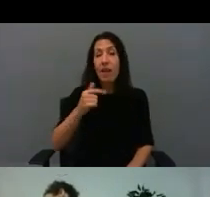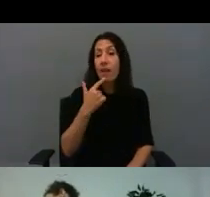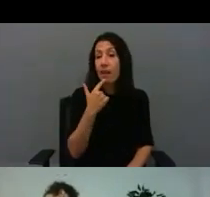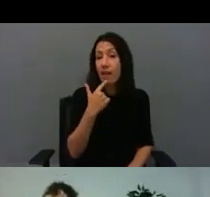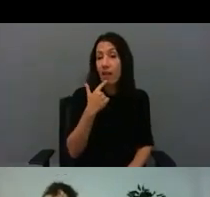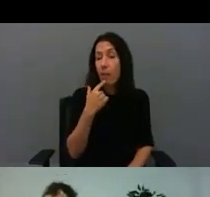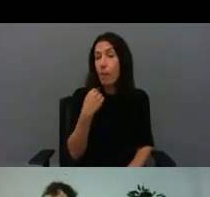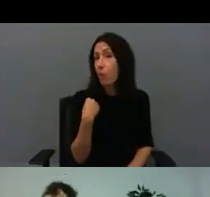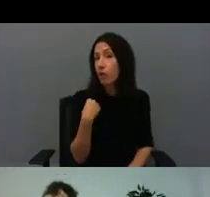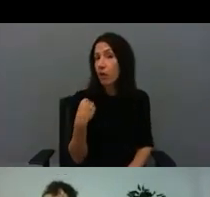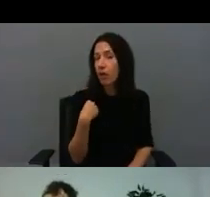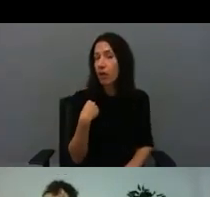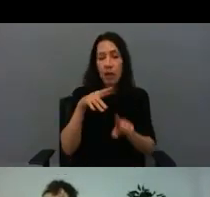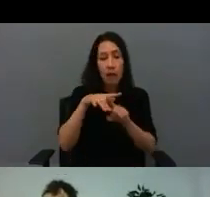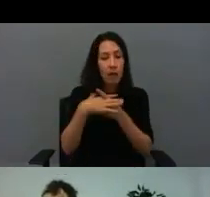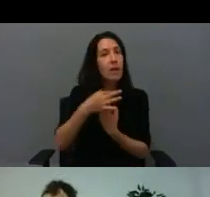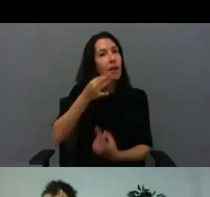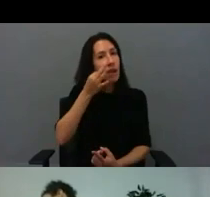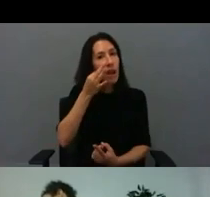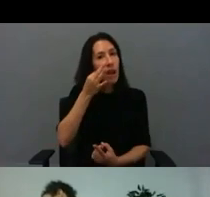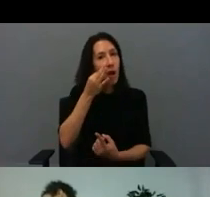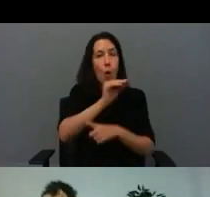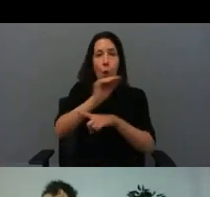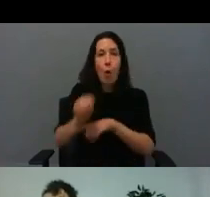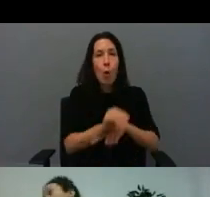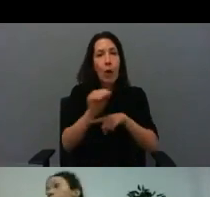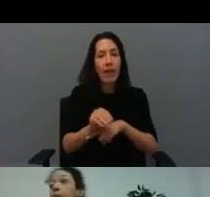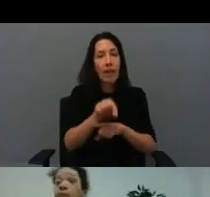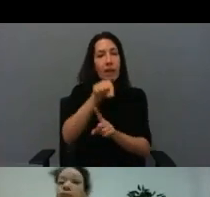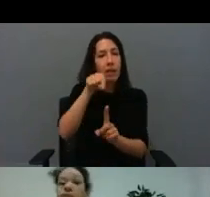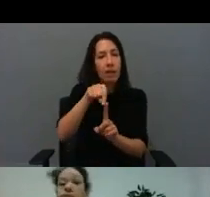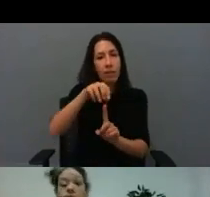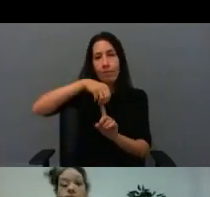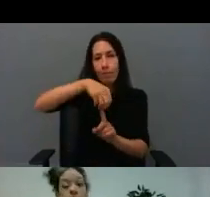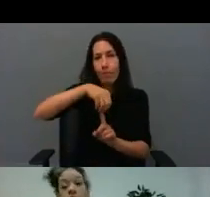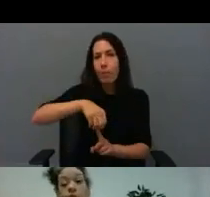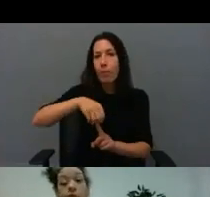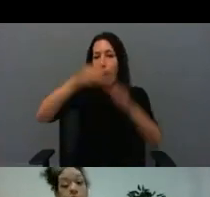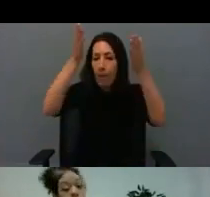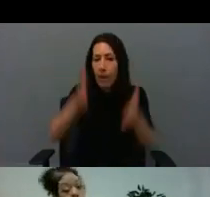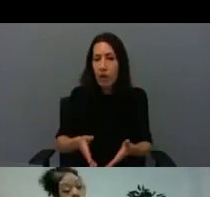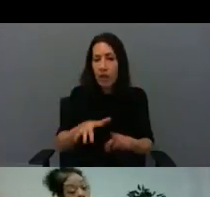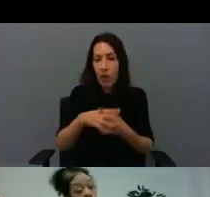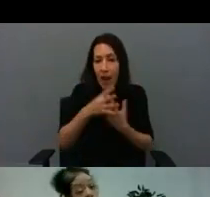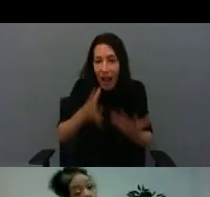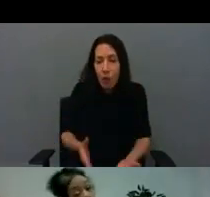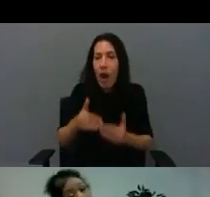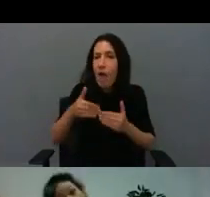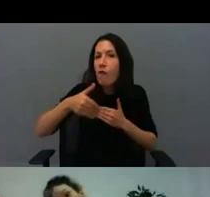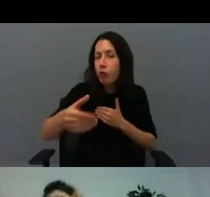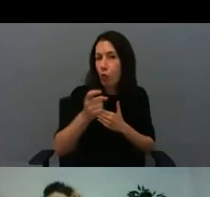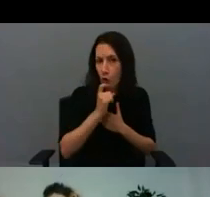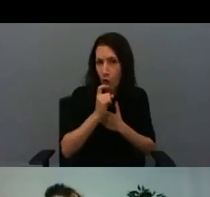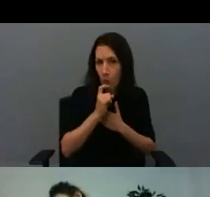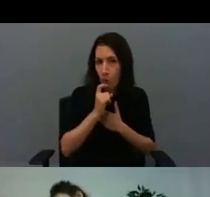¿cuál es la realidad de los cuidados centrados en la persona? ¿Cuál es la realidad actual y cuál es el futuro? A ver, yo creo